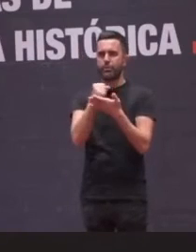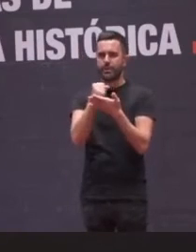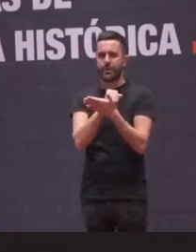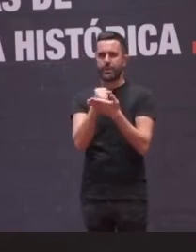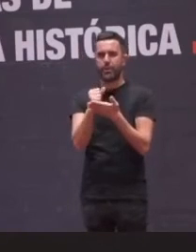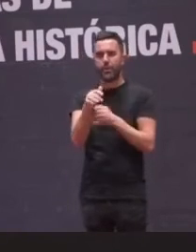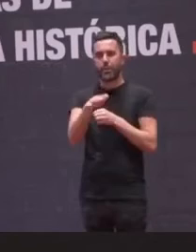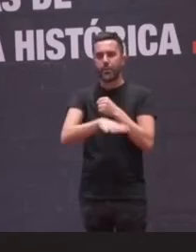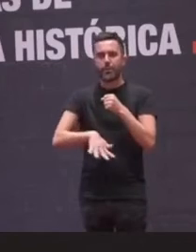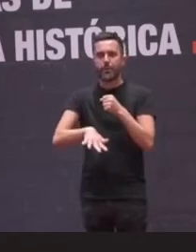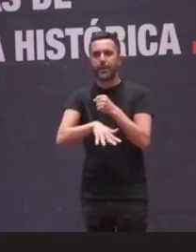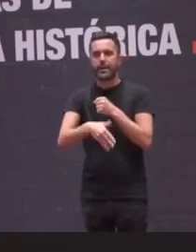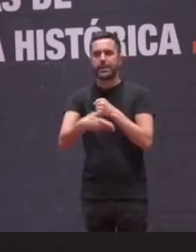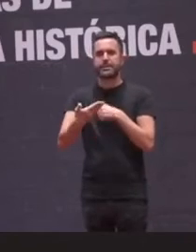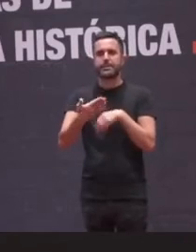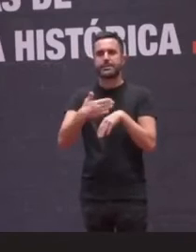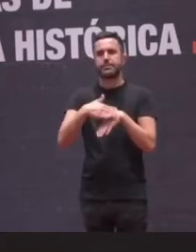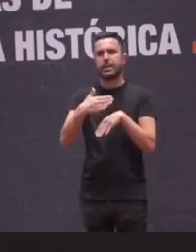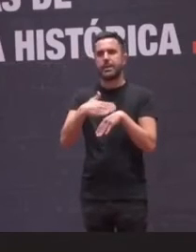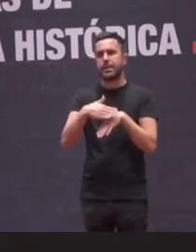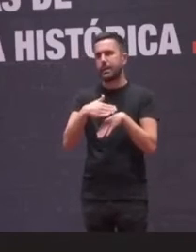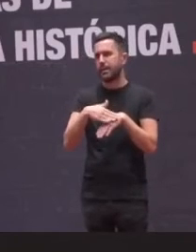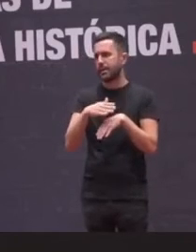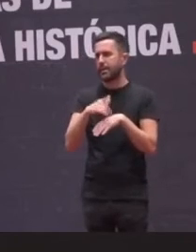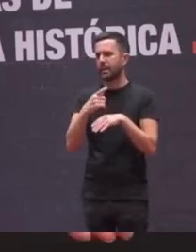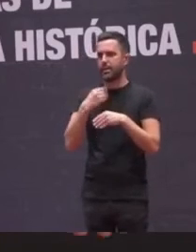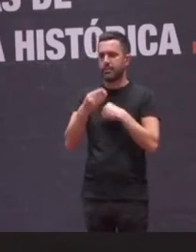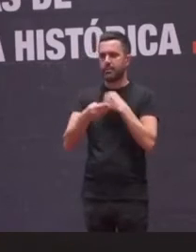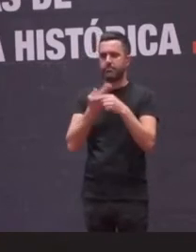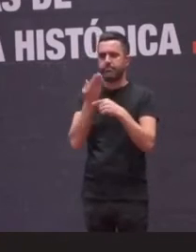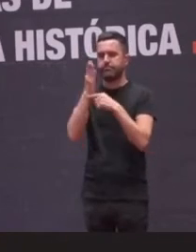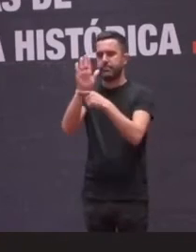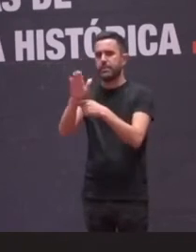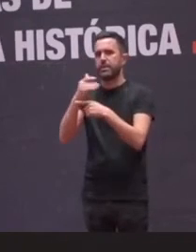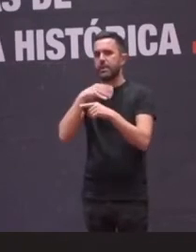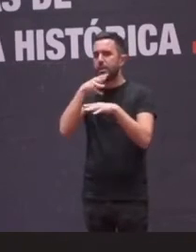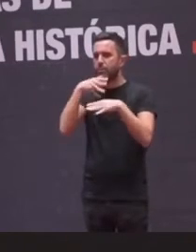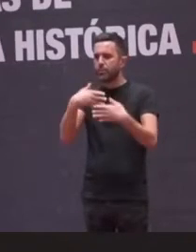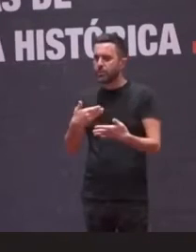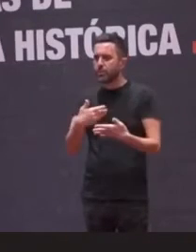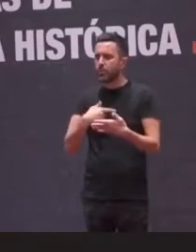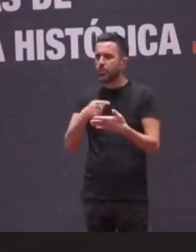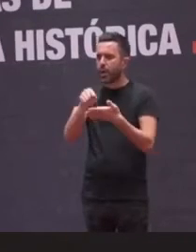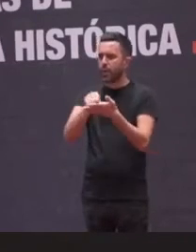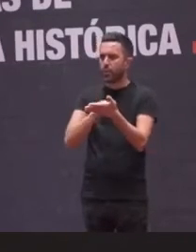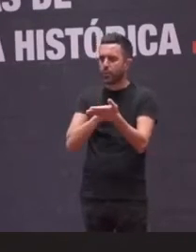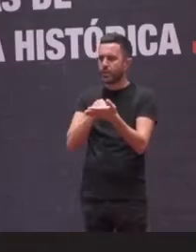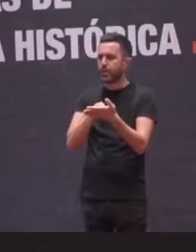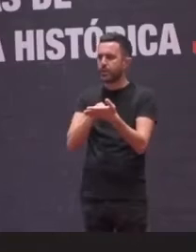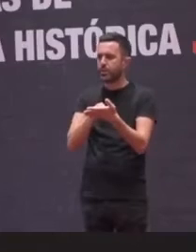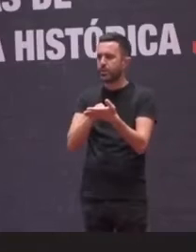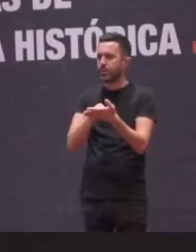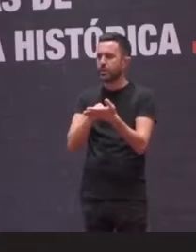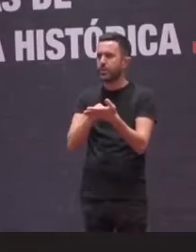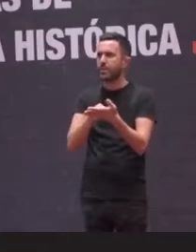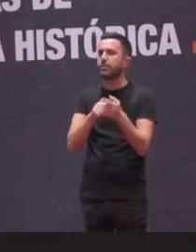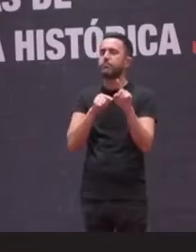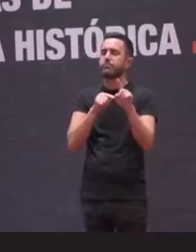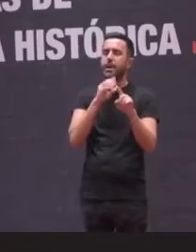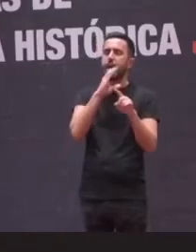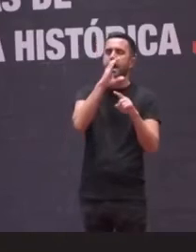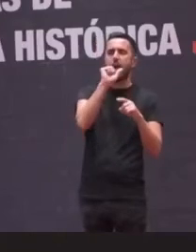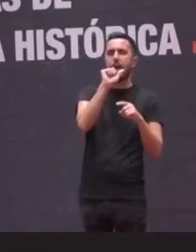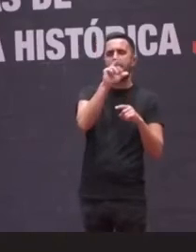fáctica para poder plantar acción. Foi neste momento cando aparece ese contrato, e digo isto porque foi cando Carlos y Manuel fan esa